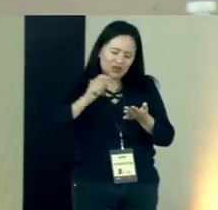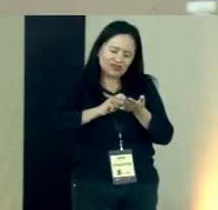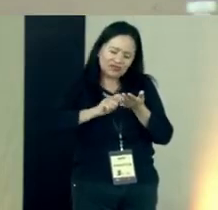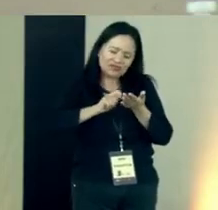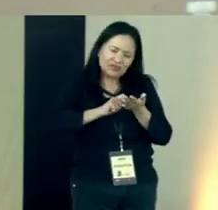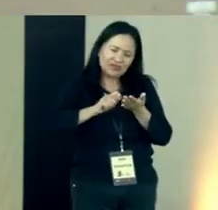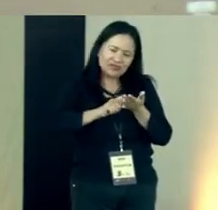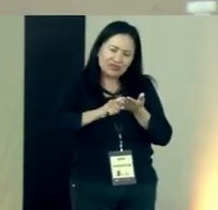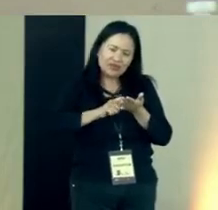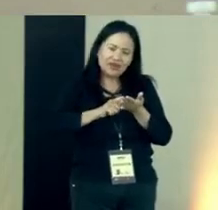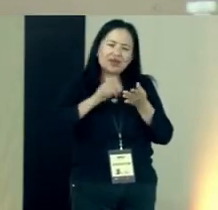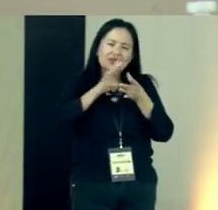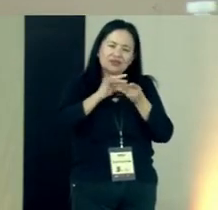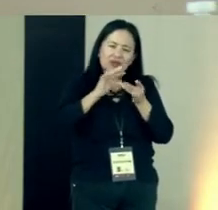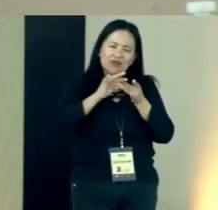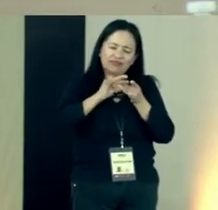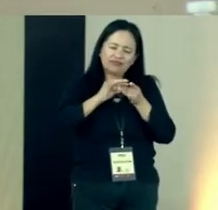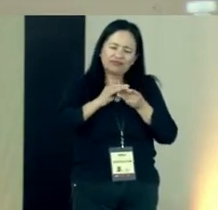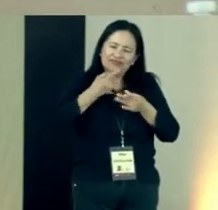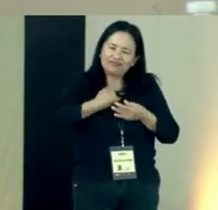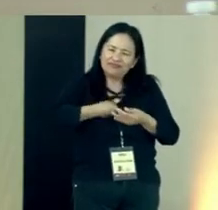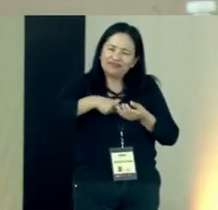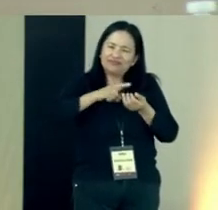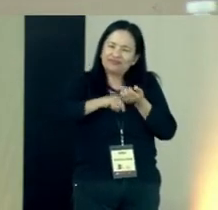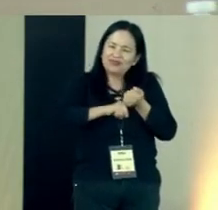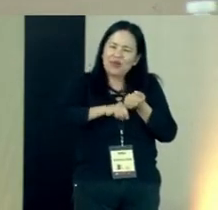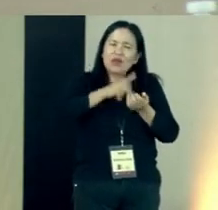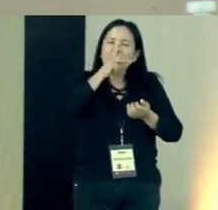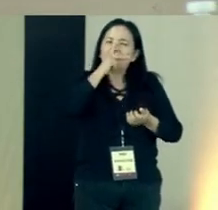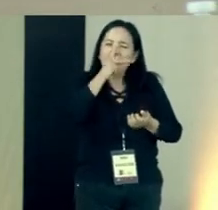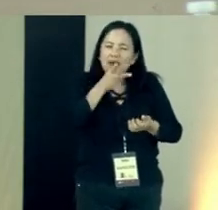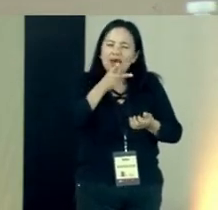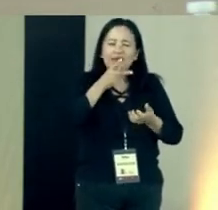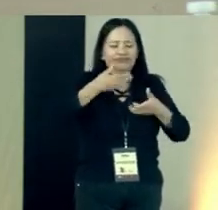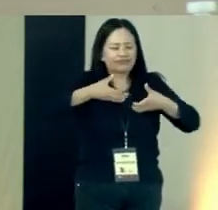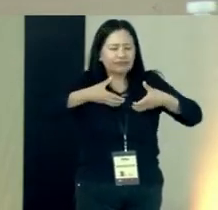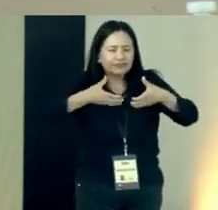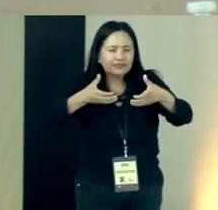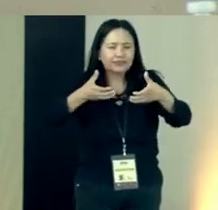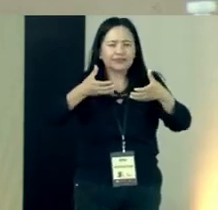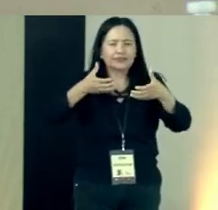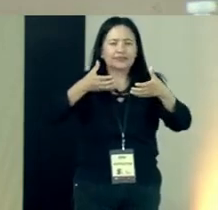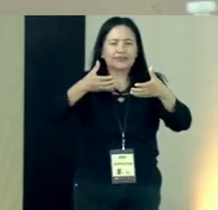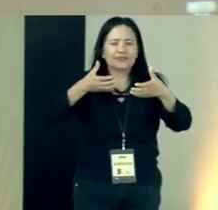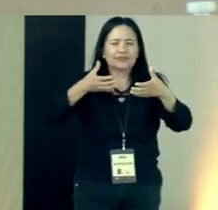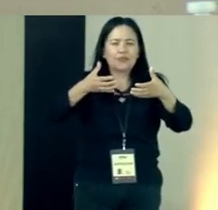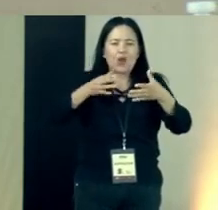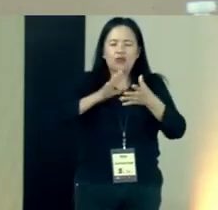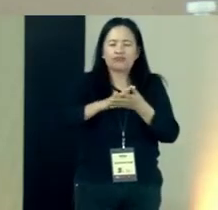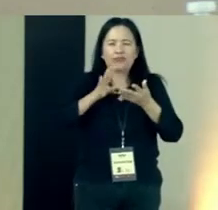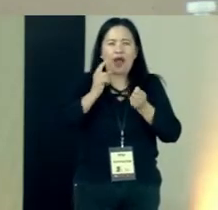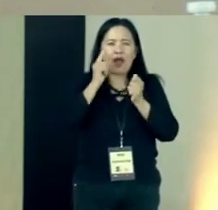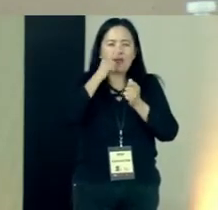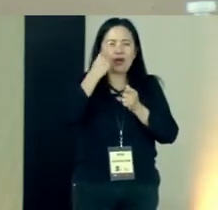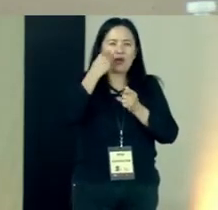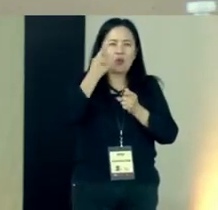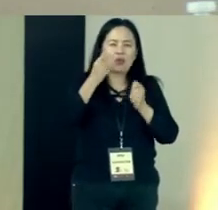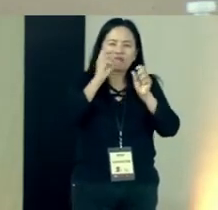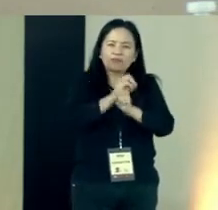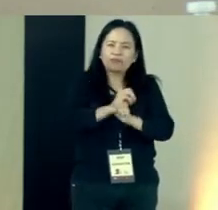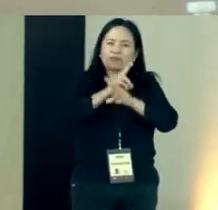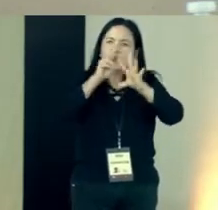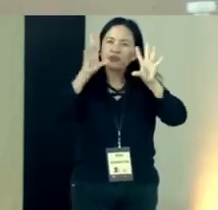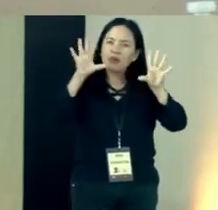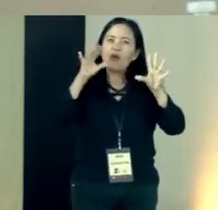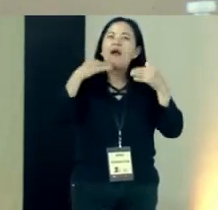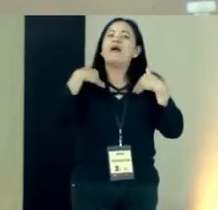del interior, del corazón, de las palabras, las calles, o sea que realmente amplían el panorama de lo que estos